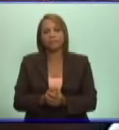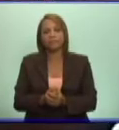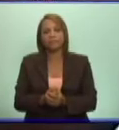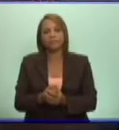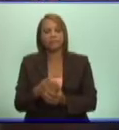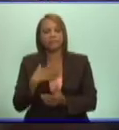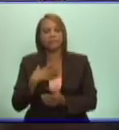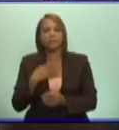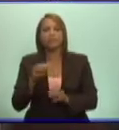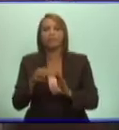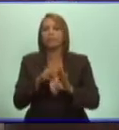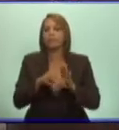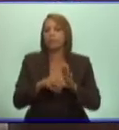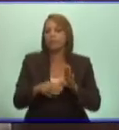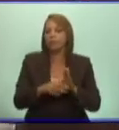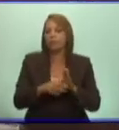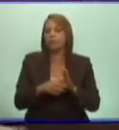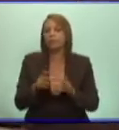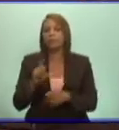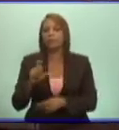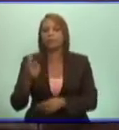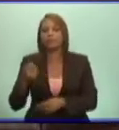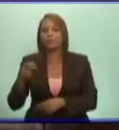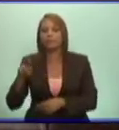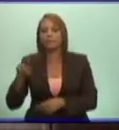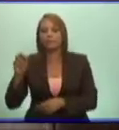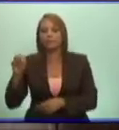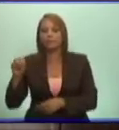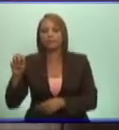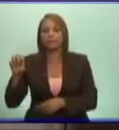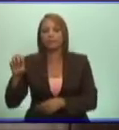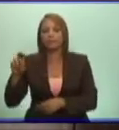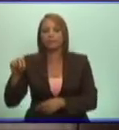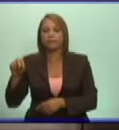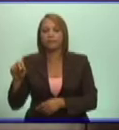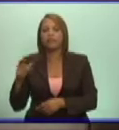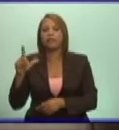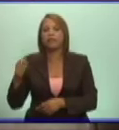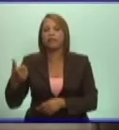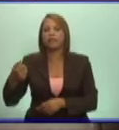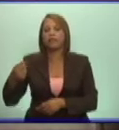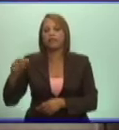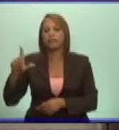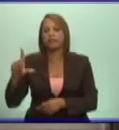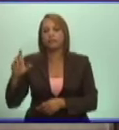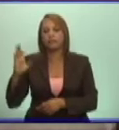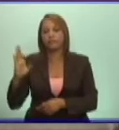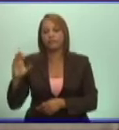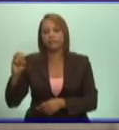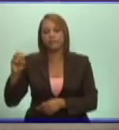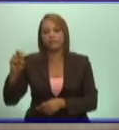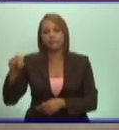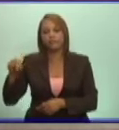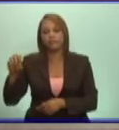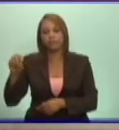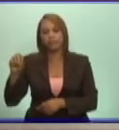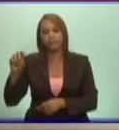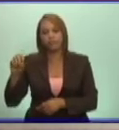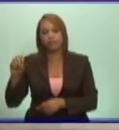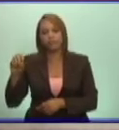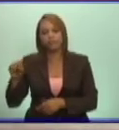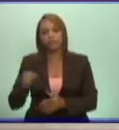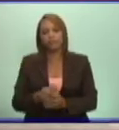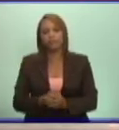los máster en ciencia, Carmen Rosa Rodríguez y Alfonso Koch, que en su calidad de metodólogos nacionales